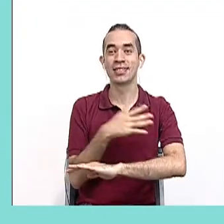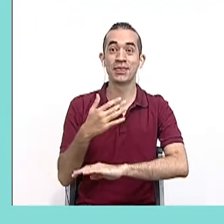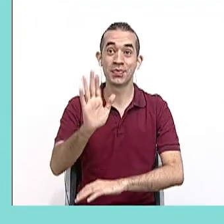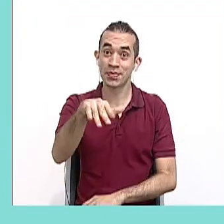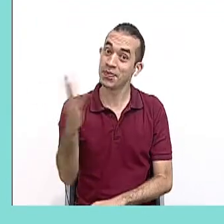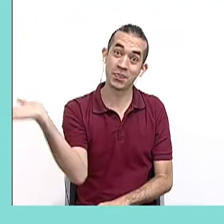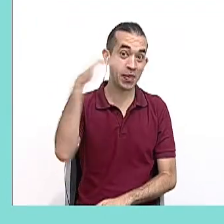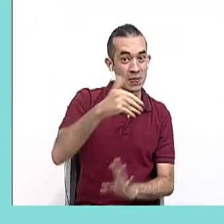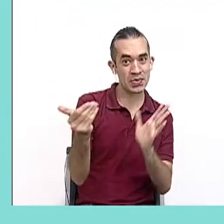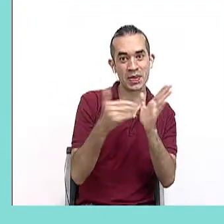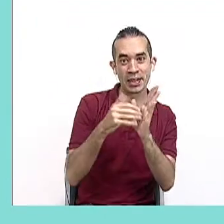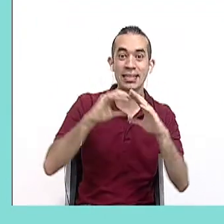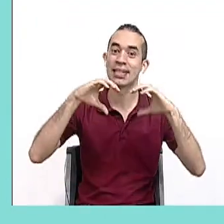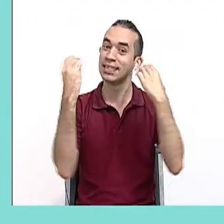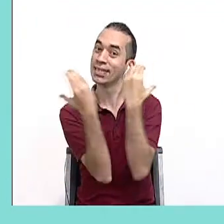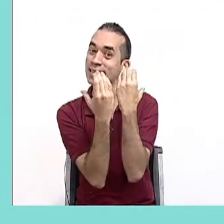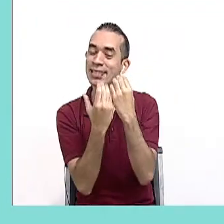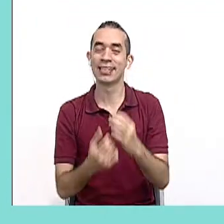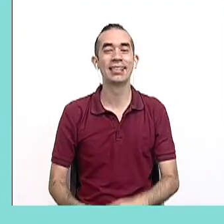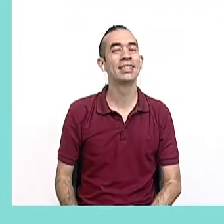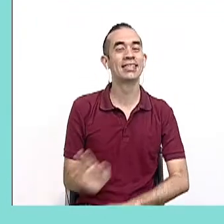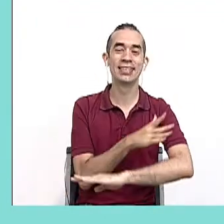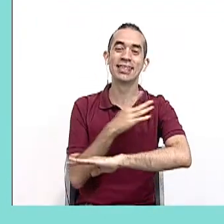Volvamos a la clase.